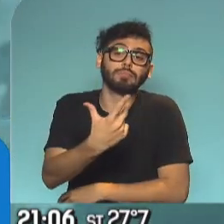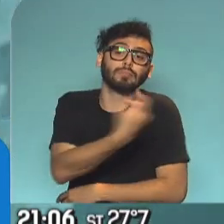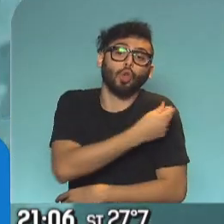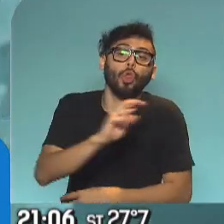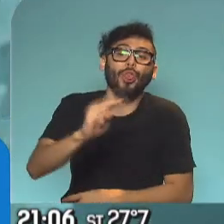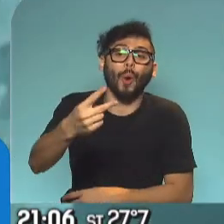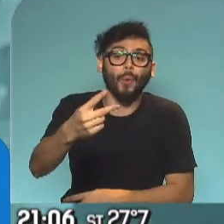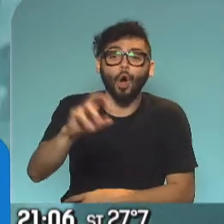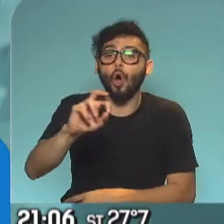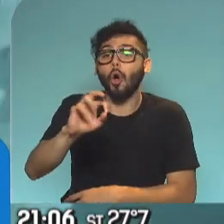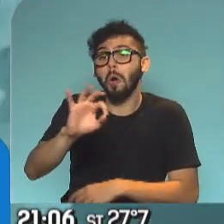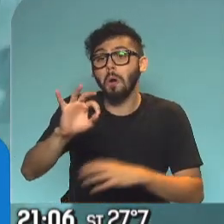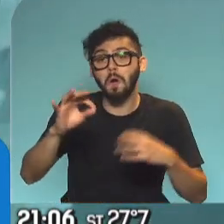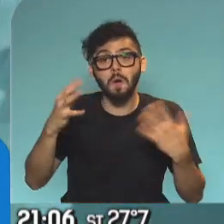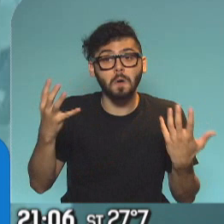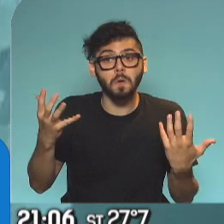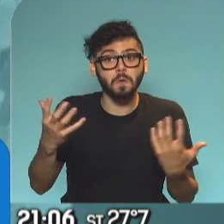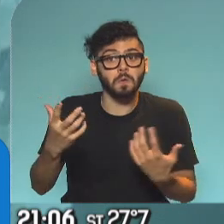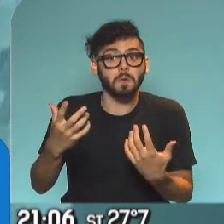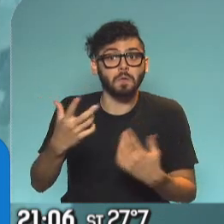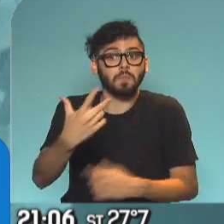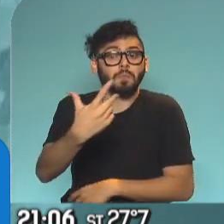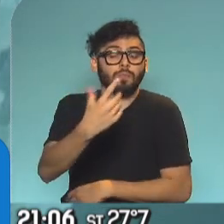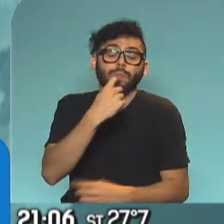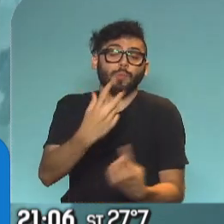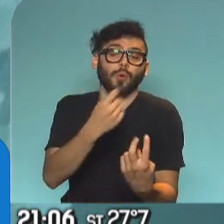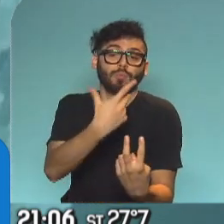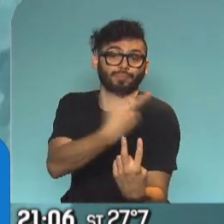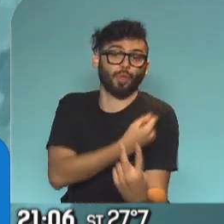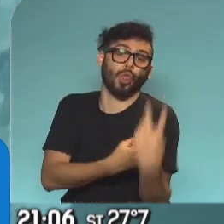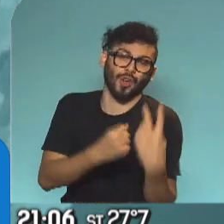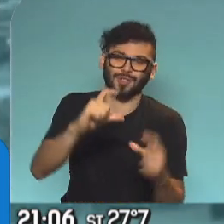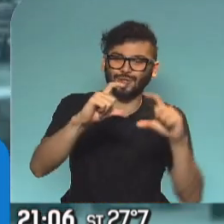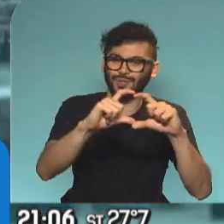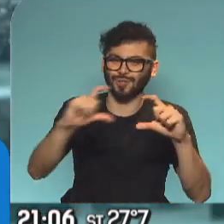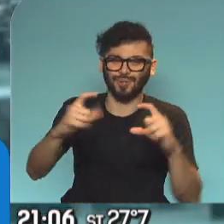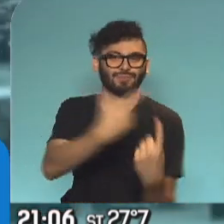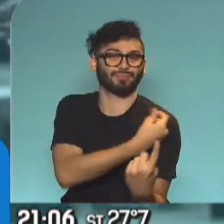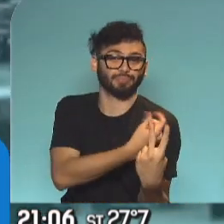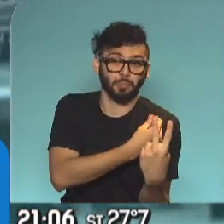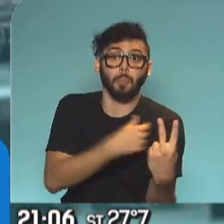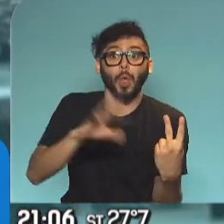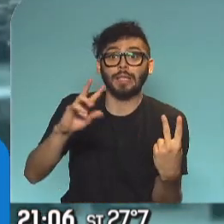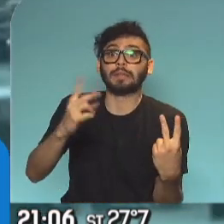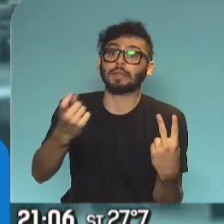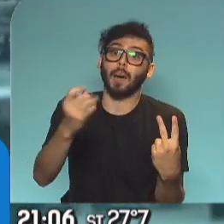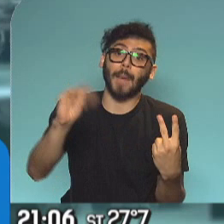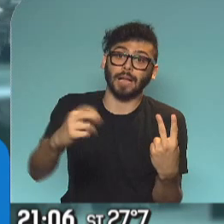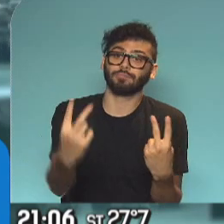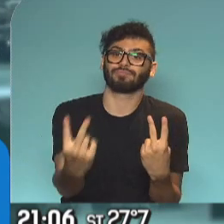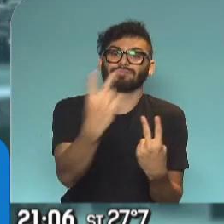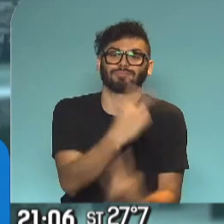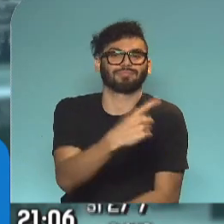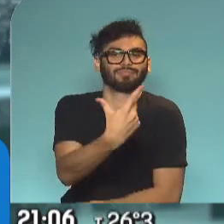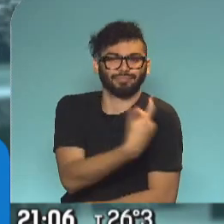más o otro tren de vacunas, otras dos dosis más de vacuna. Es decir,